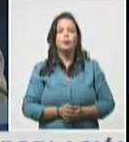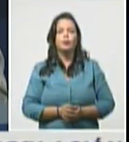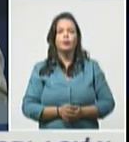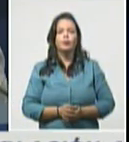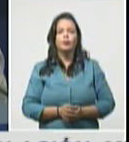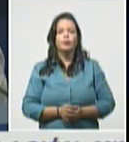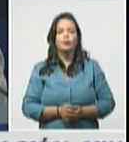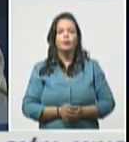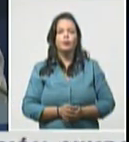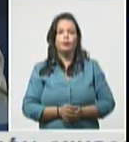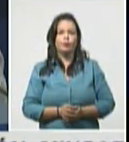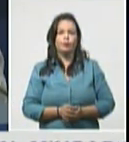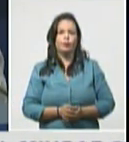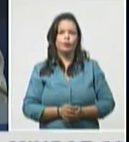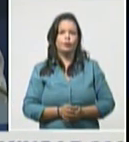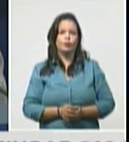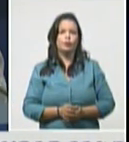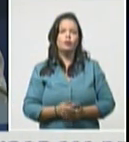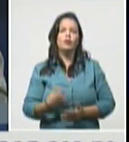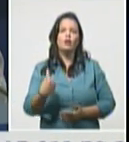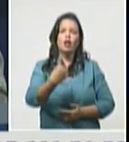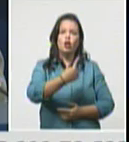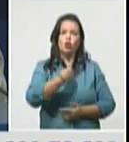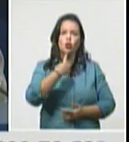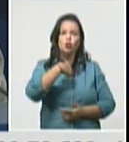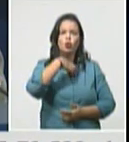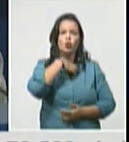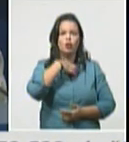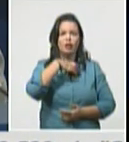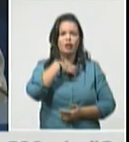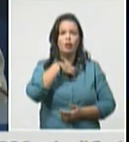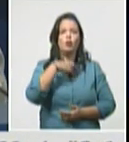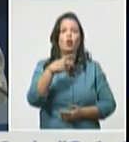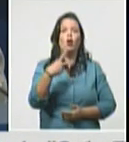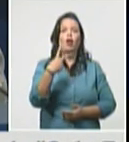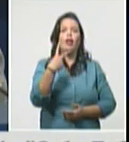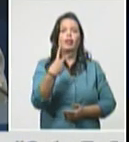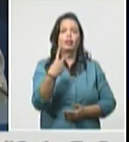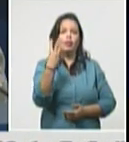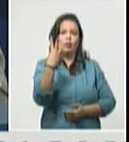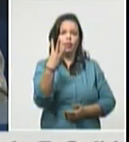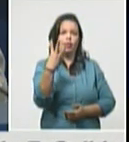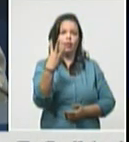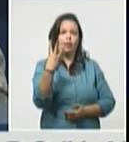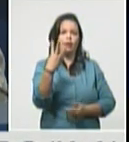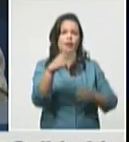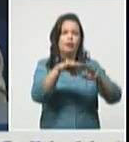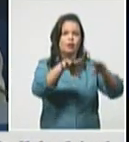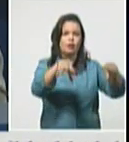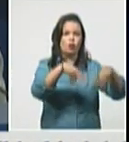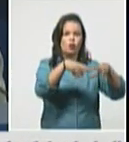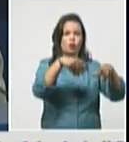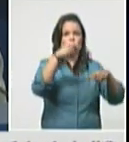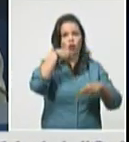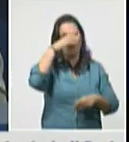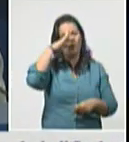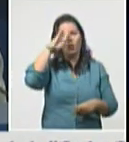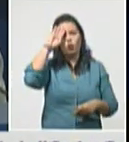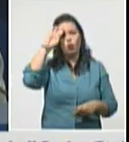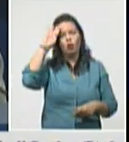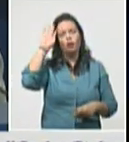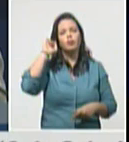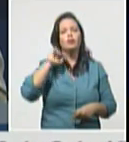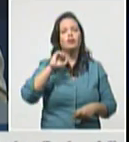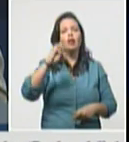pues nosotros tenemos 3 eventos en Cuba, los 3 aquí en la provincia de La